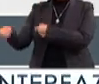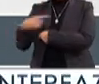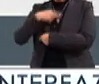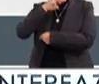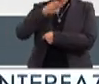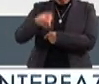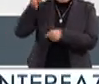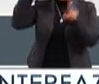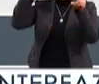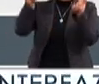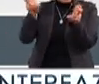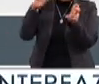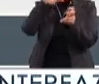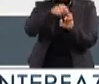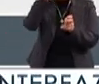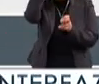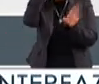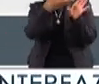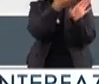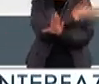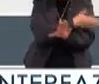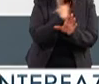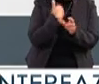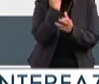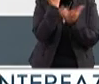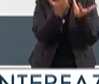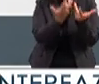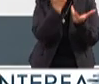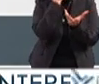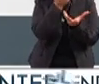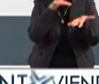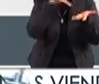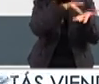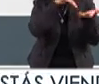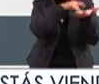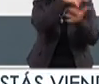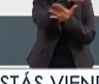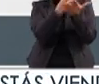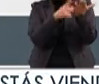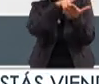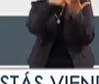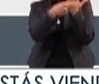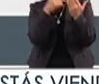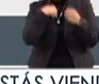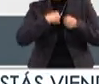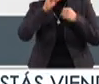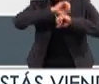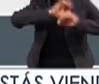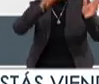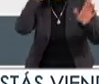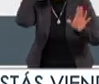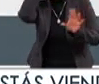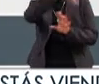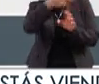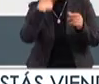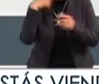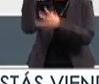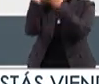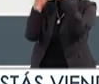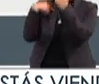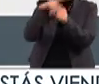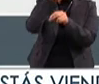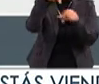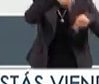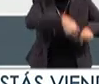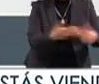les comentaba el tema es tener la experiencia tener las ganas sobre todo tener un proyecto de vida muy claro con objetivos bien